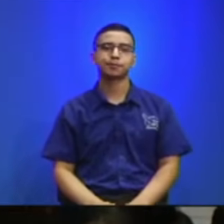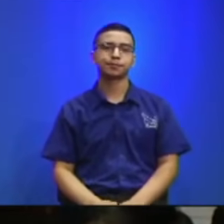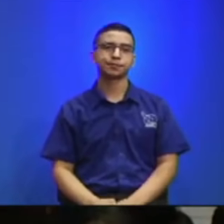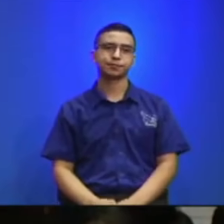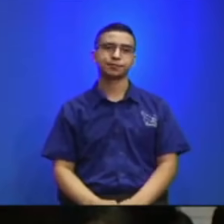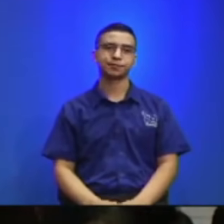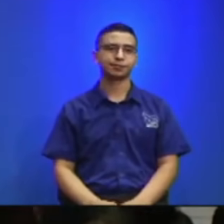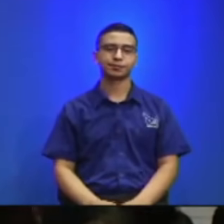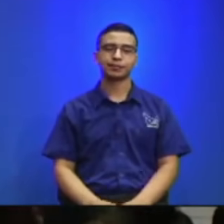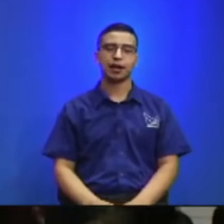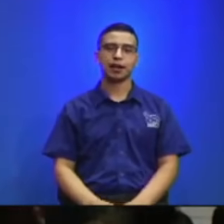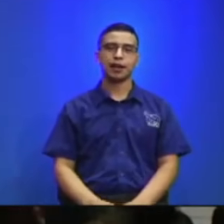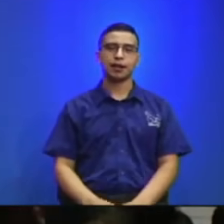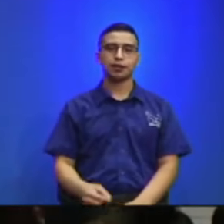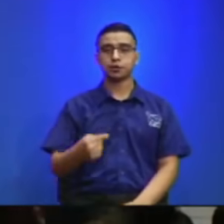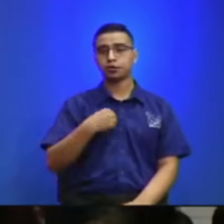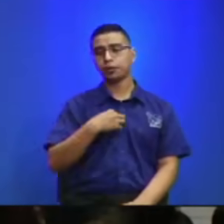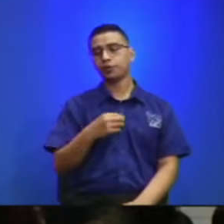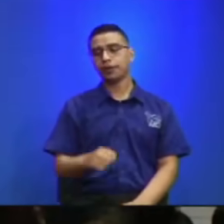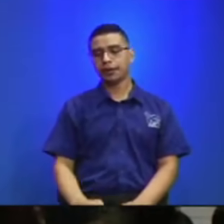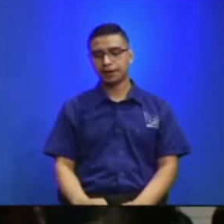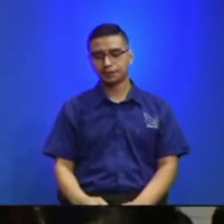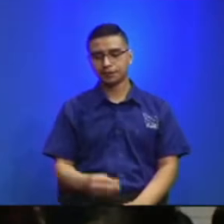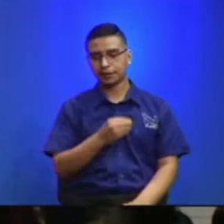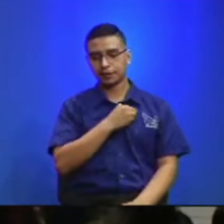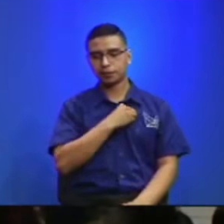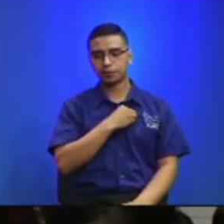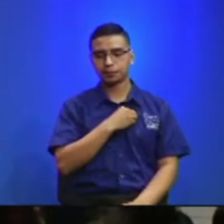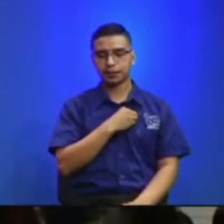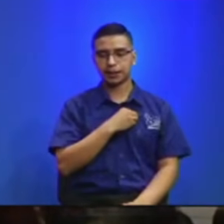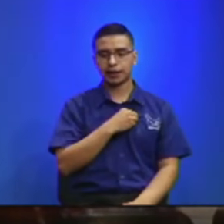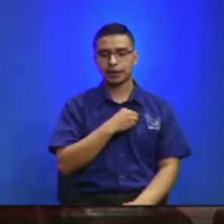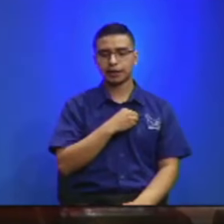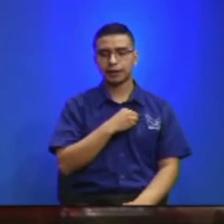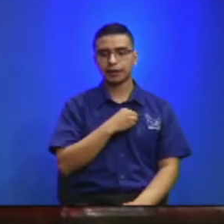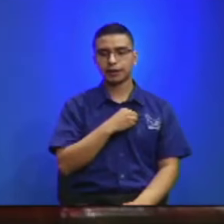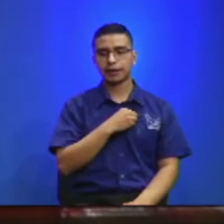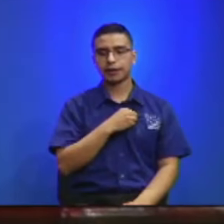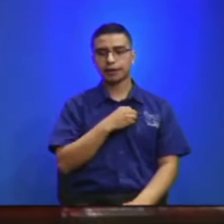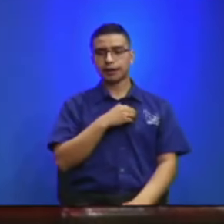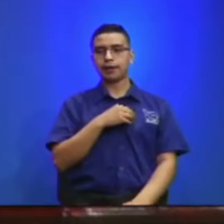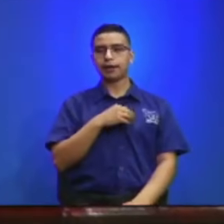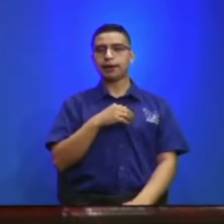chapín pero en la biblia dice tuve ive